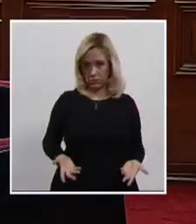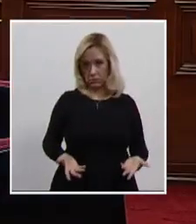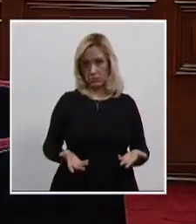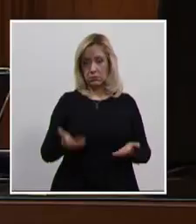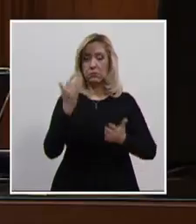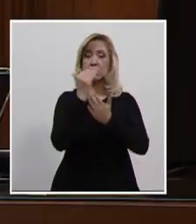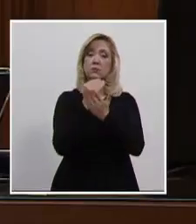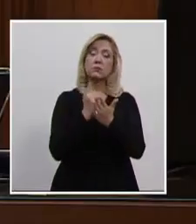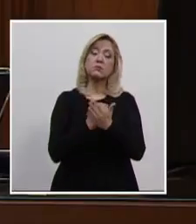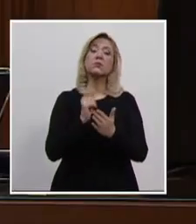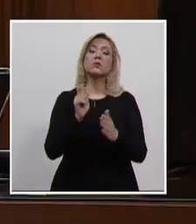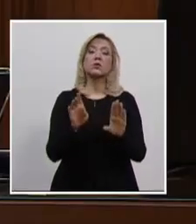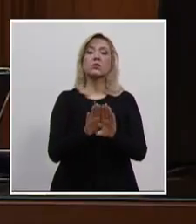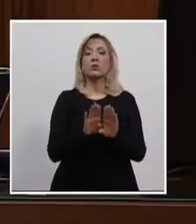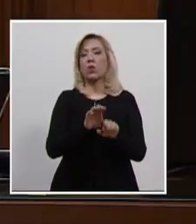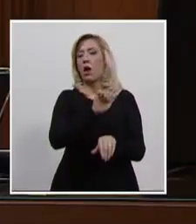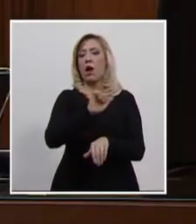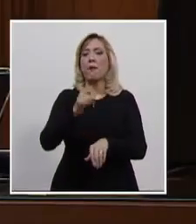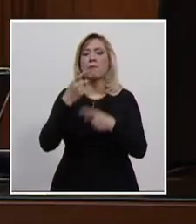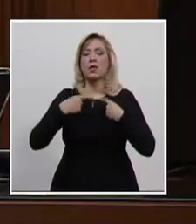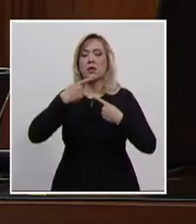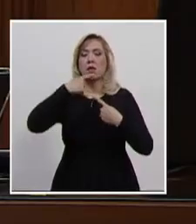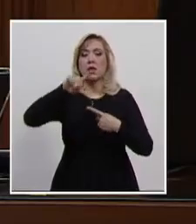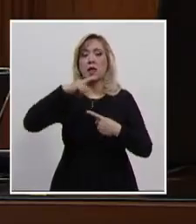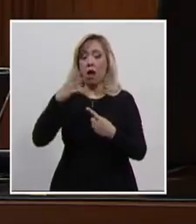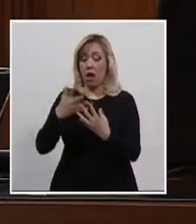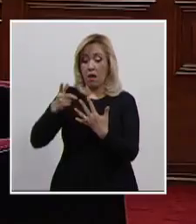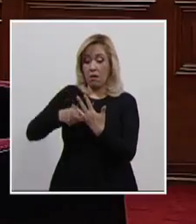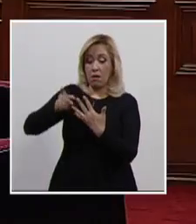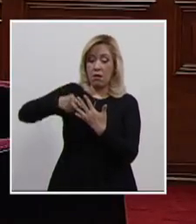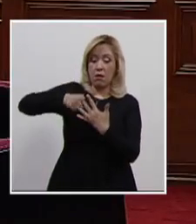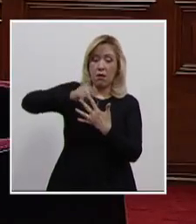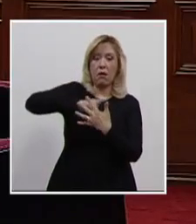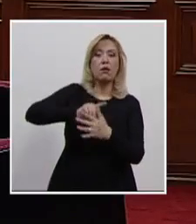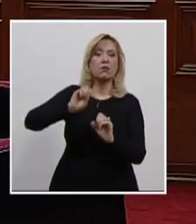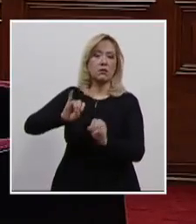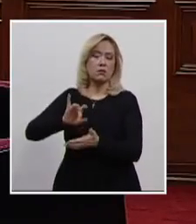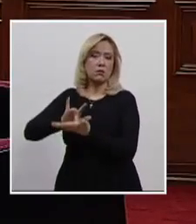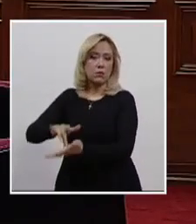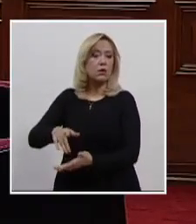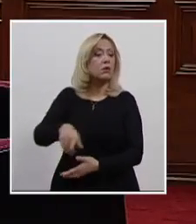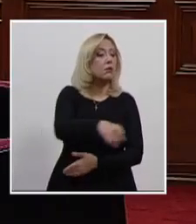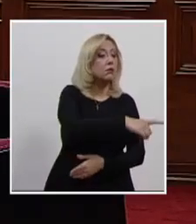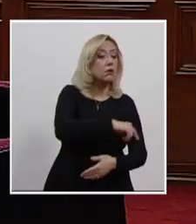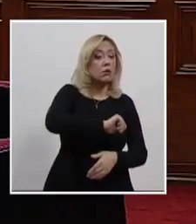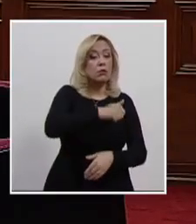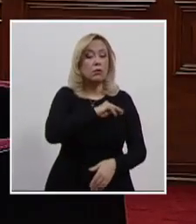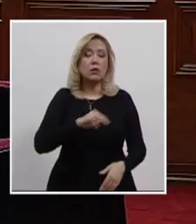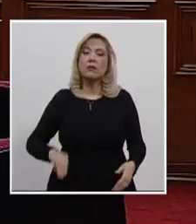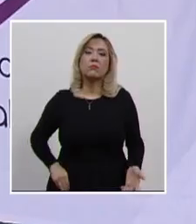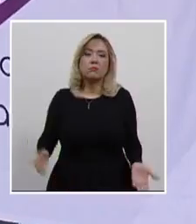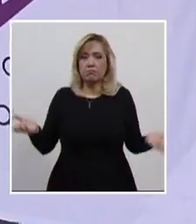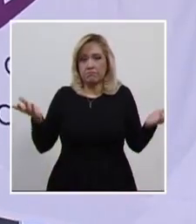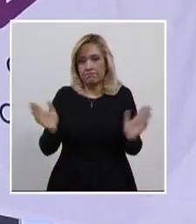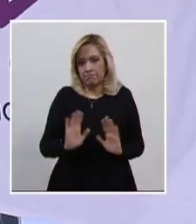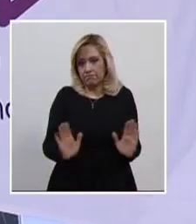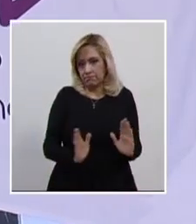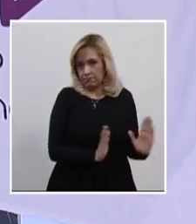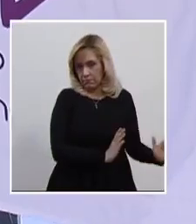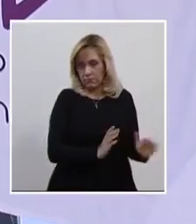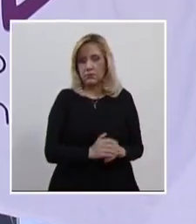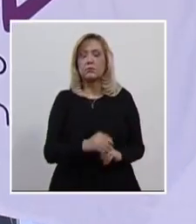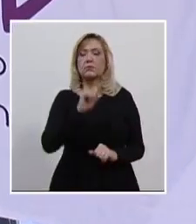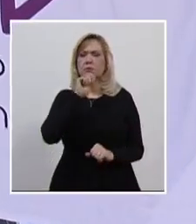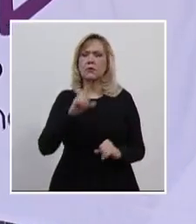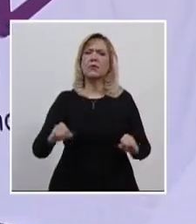aplicarán para las partes de la controversia. Al resolver un recurso de revisión en materia de seguridad nacional, el Pleno confirmó una resolución del INAI que ordenó a